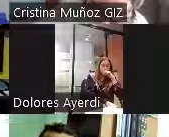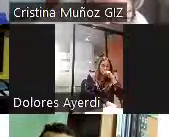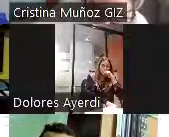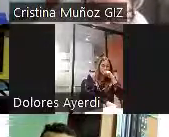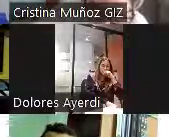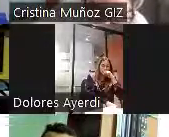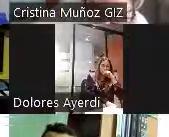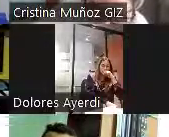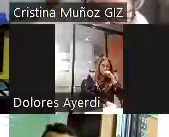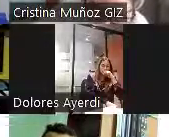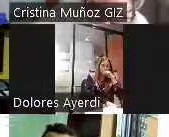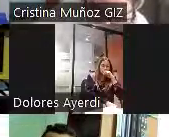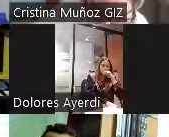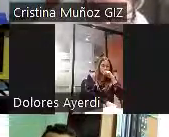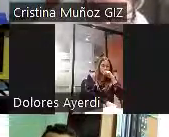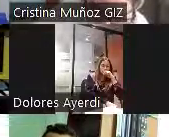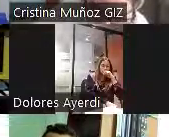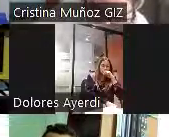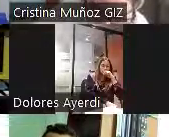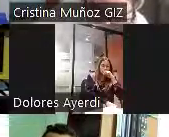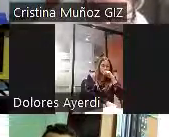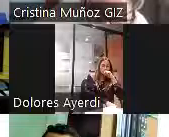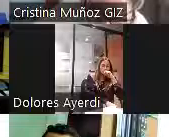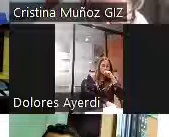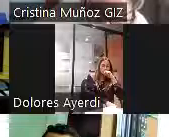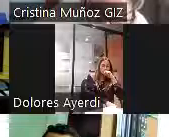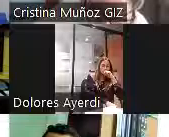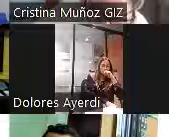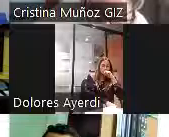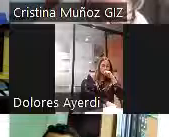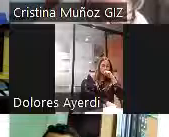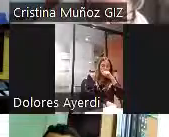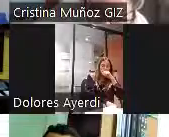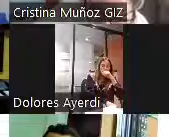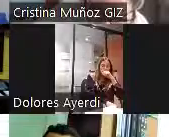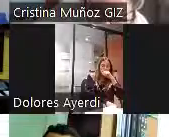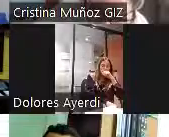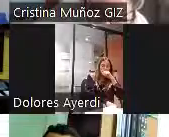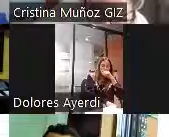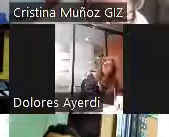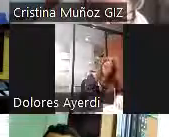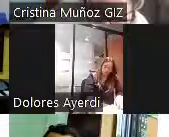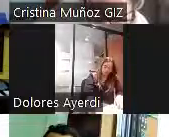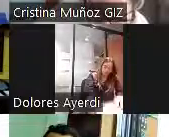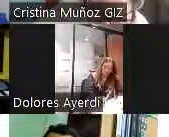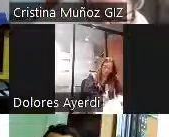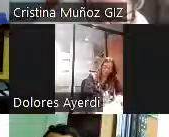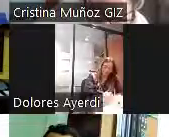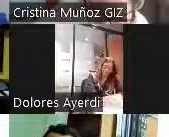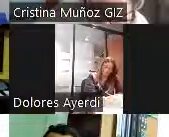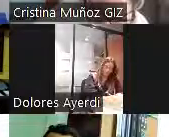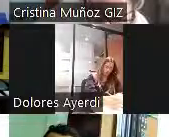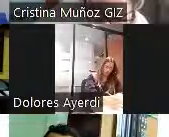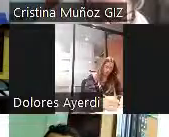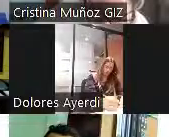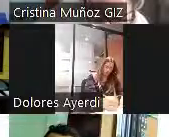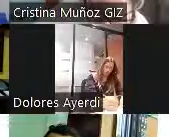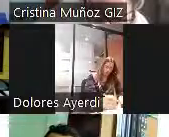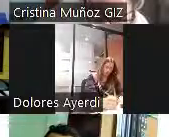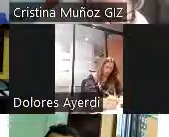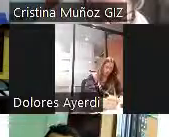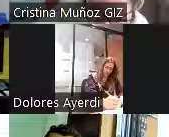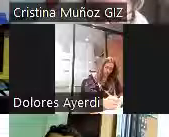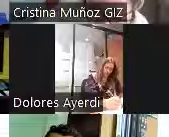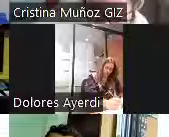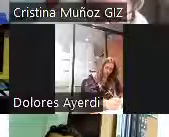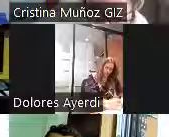un pensamiento estratégico para un diseño de una intervención donde haya quienes estratégicos. Ese